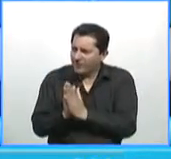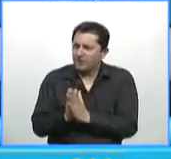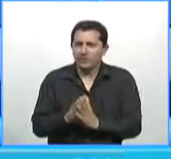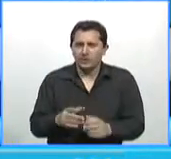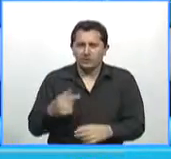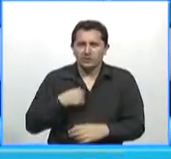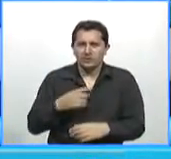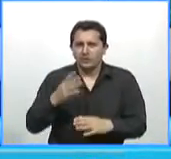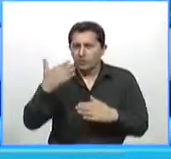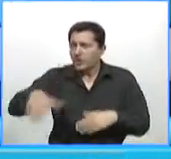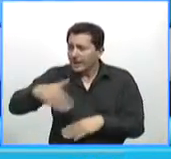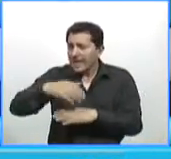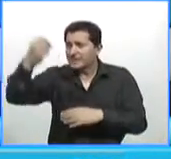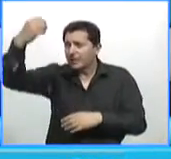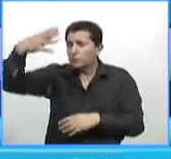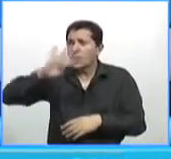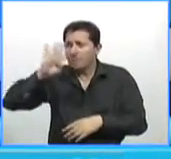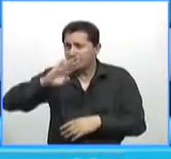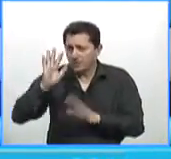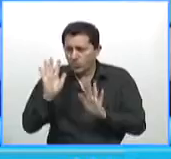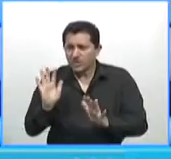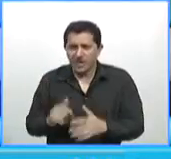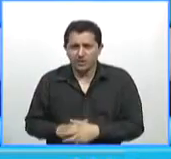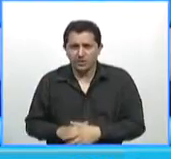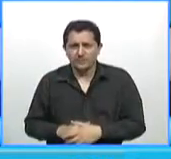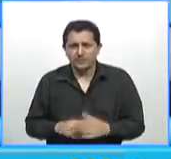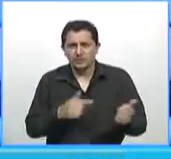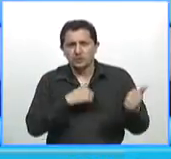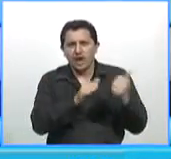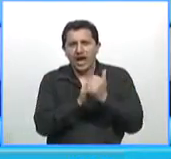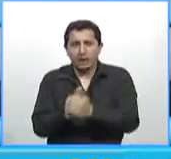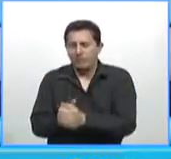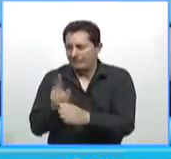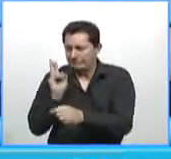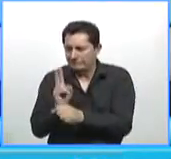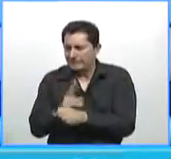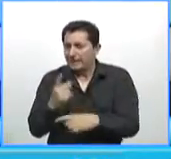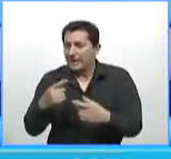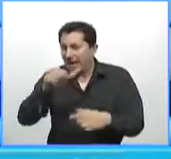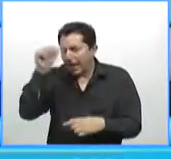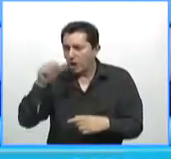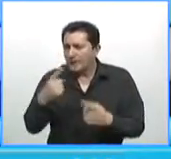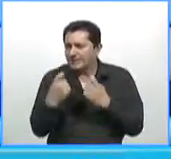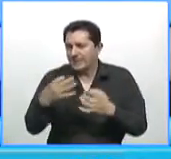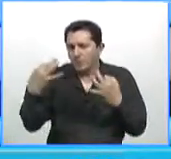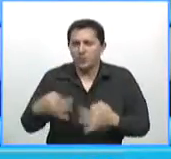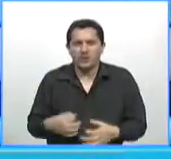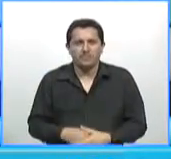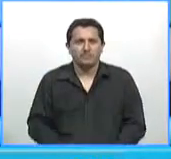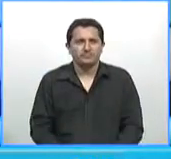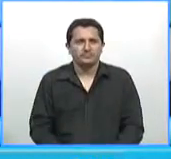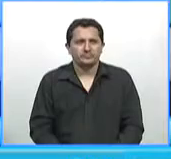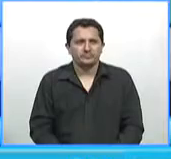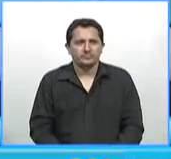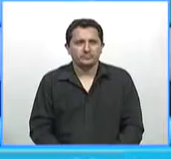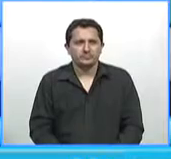luz amarilla. La vengo a buscar para que no se lesione con ningún escalón, nada, que la necesitamos bien a las leonas, a todas. Pasen